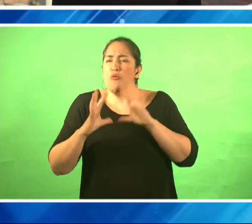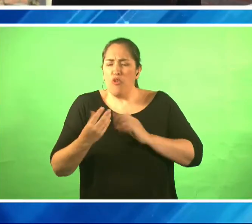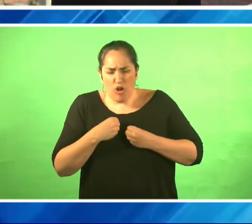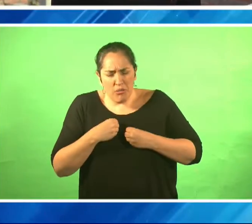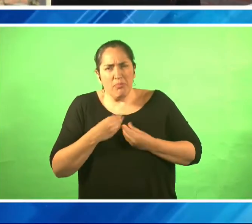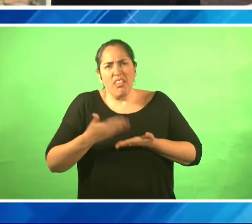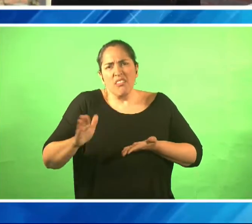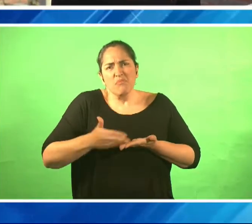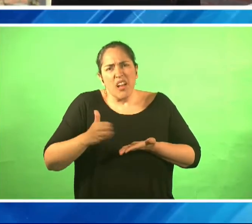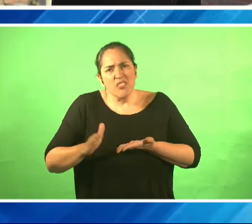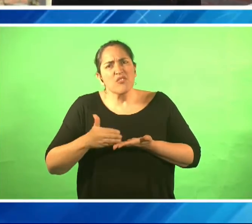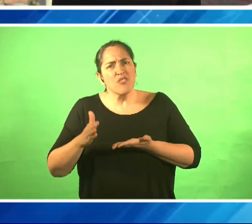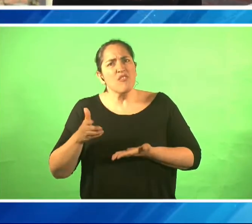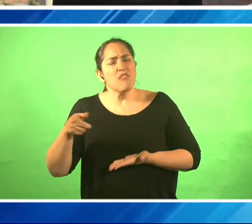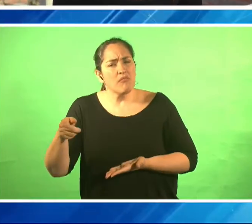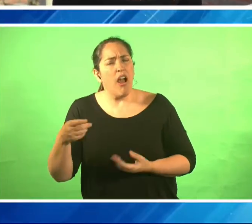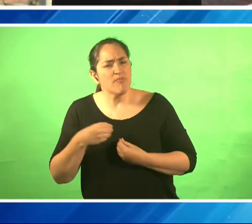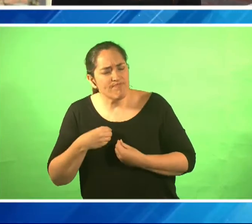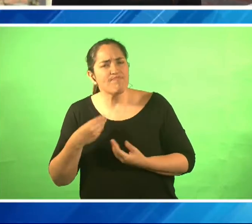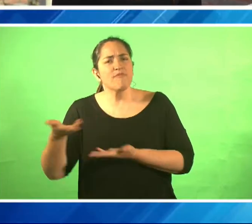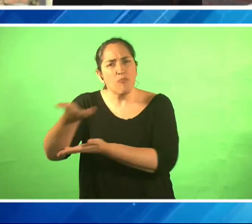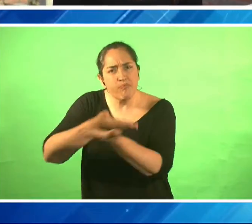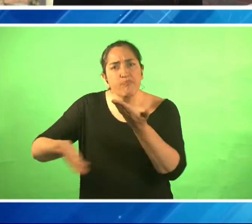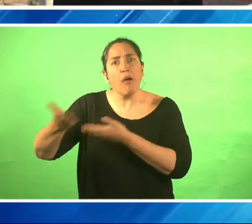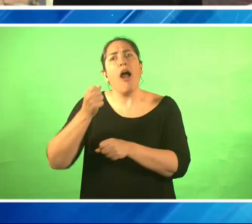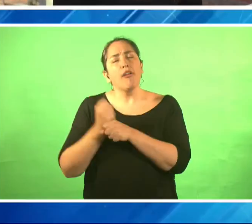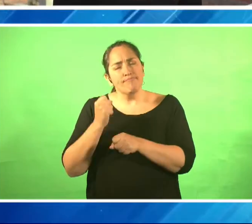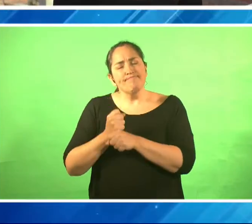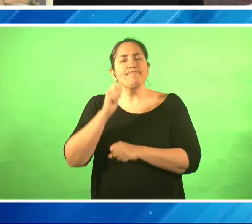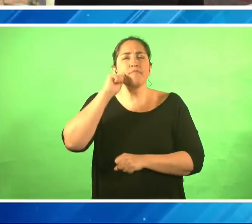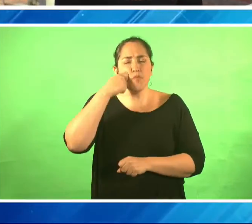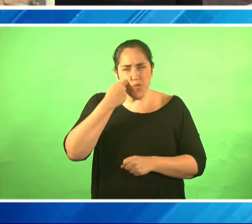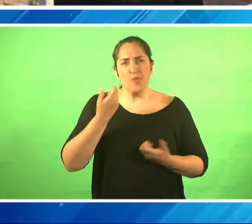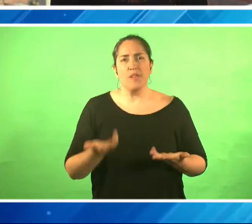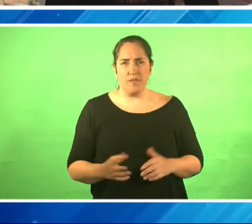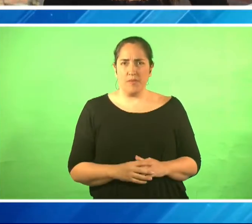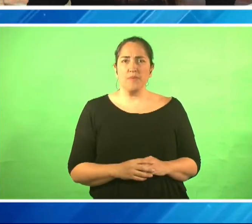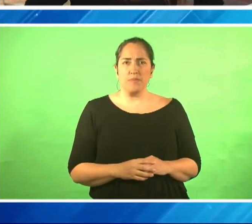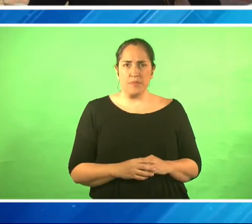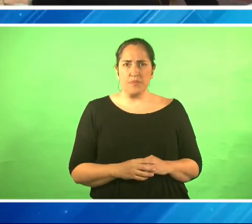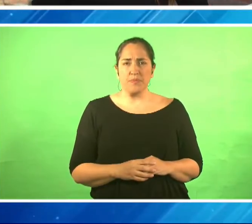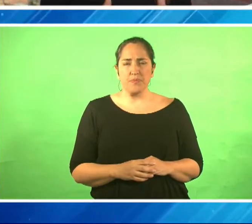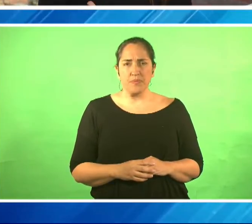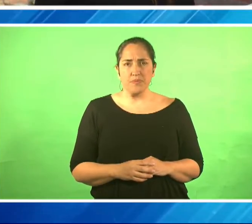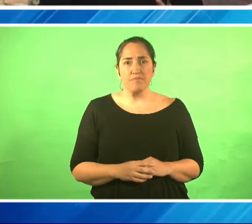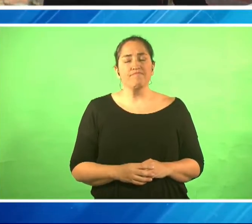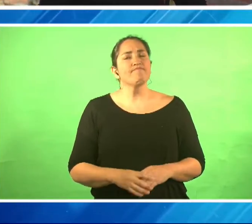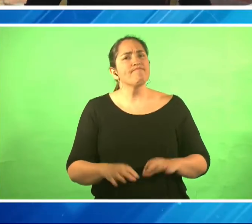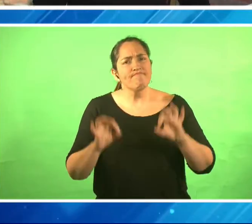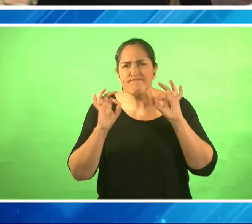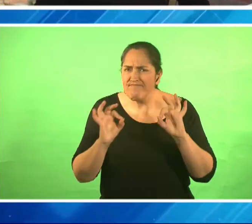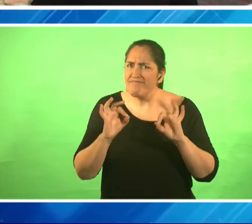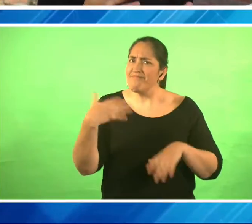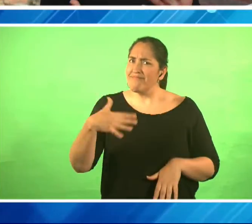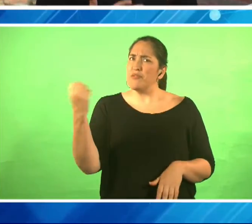discriminación y las prácticas sociales discriminatorias, así que venimos haciendo un trabajo muy lindo en ese sentido. Qué buen trabajo, qué